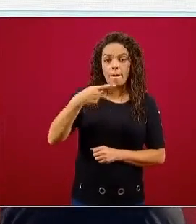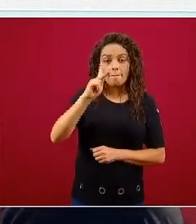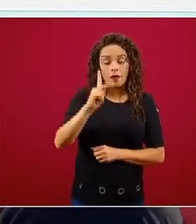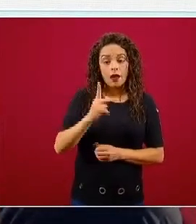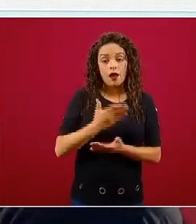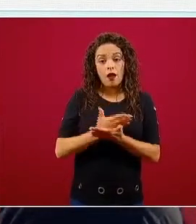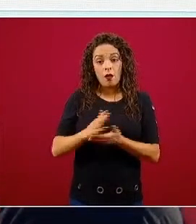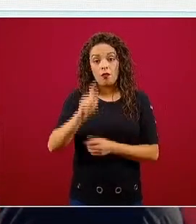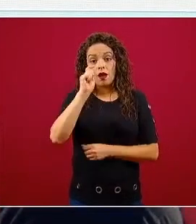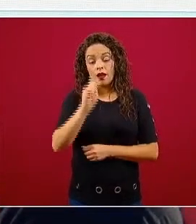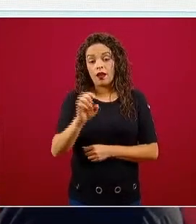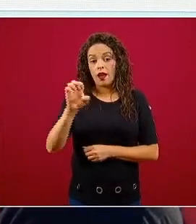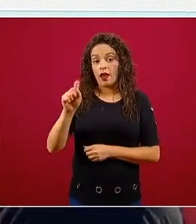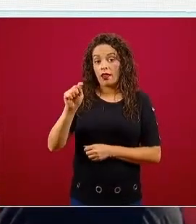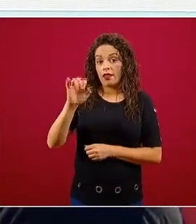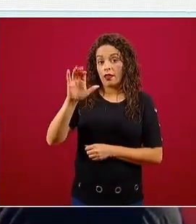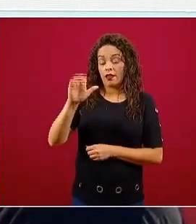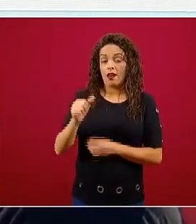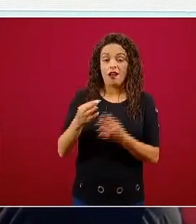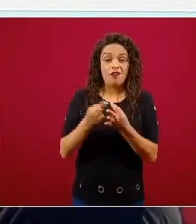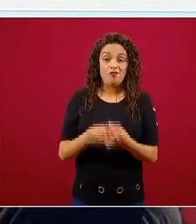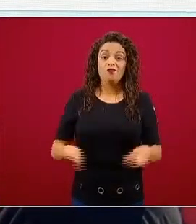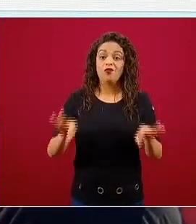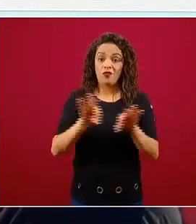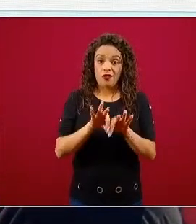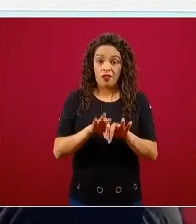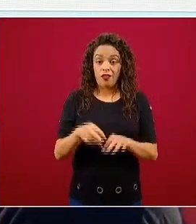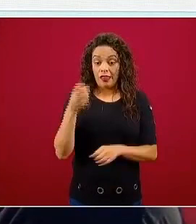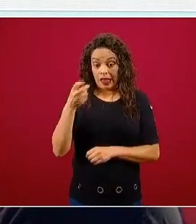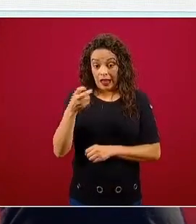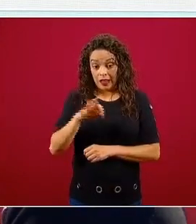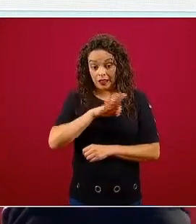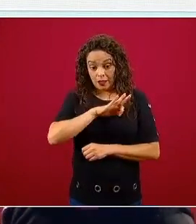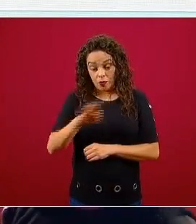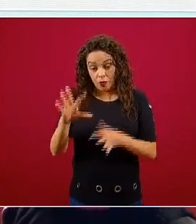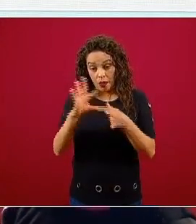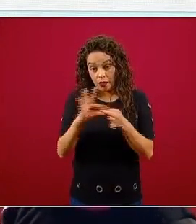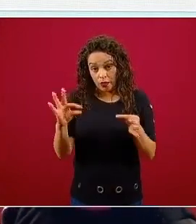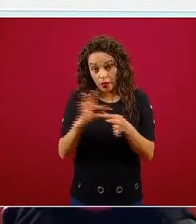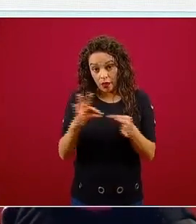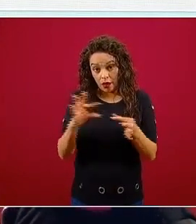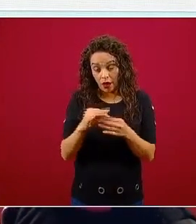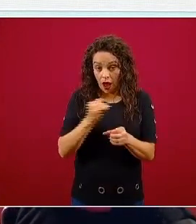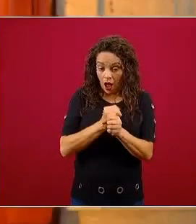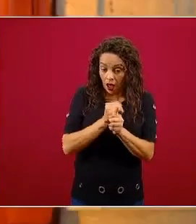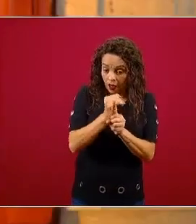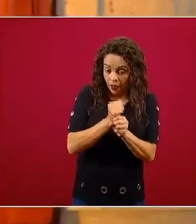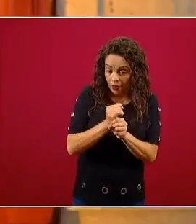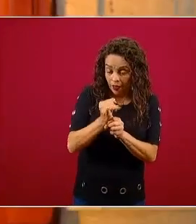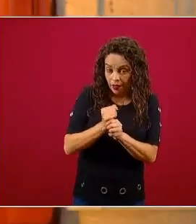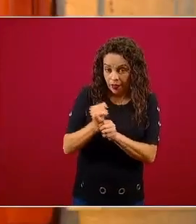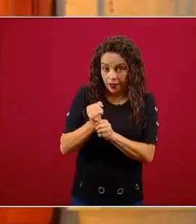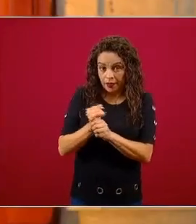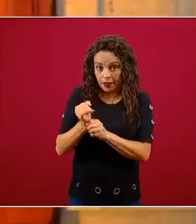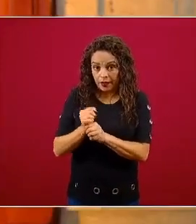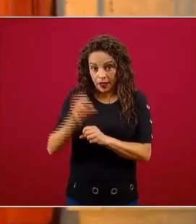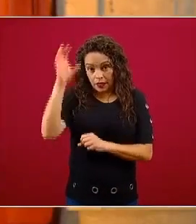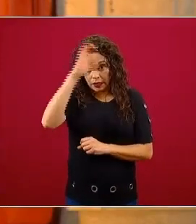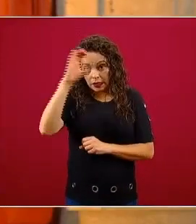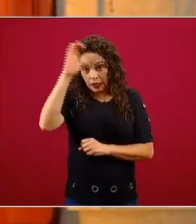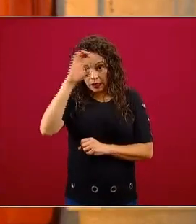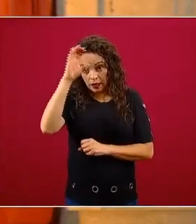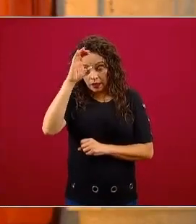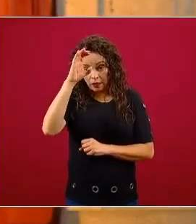ético muy importante. Y entonces, para abordar el tema de investigación científica en algo tan complejo